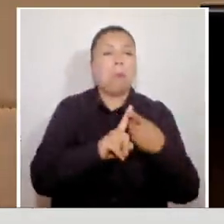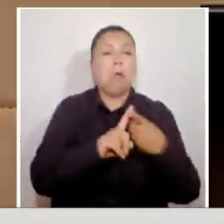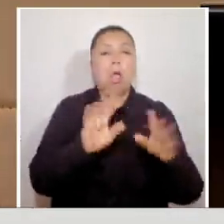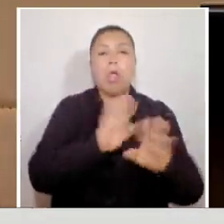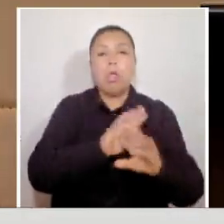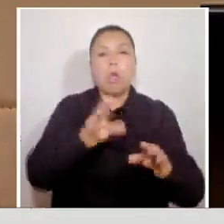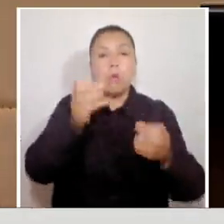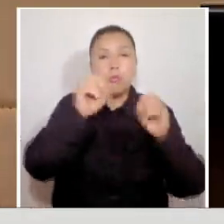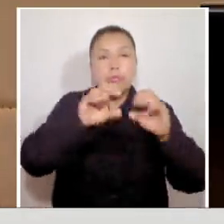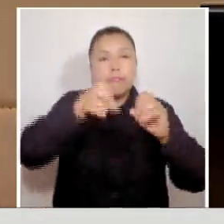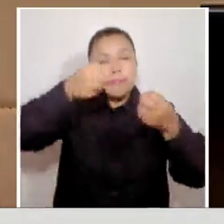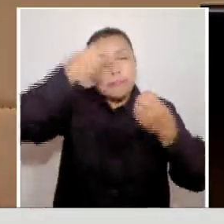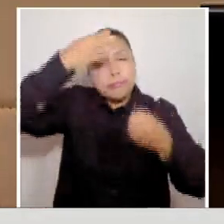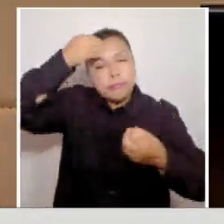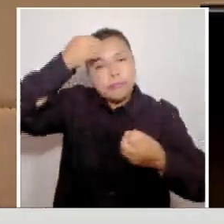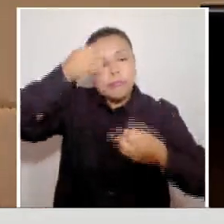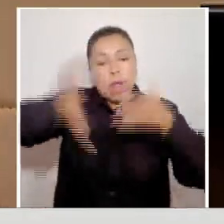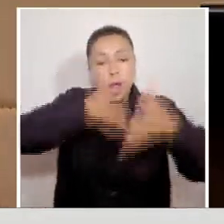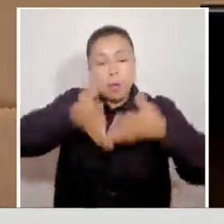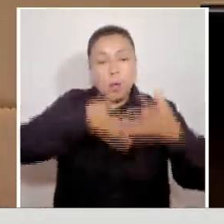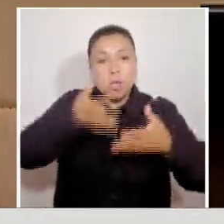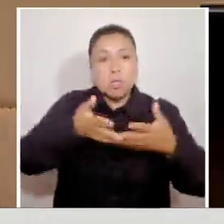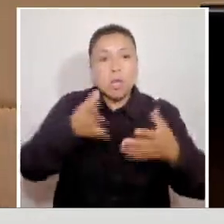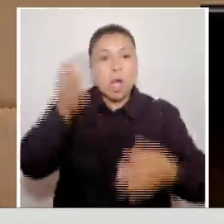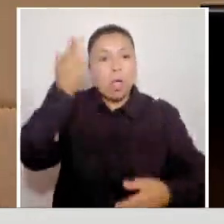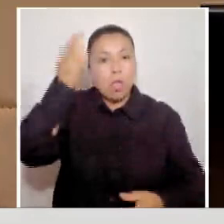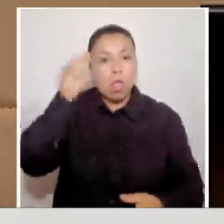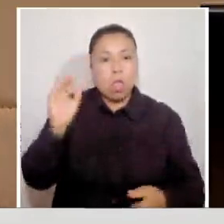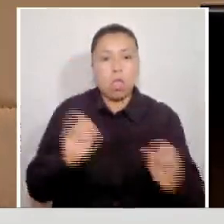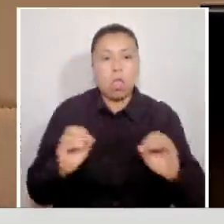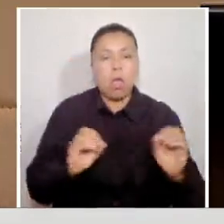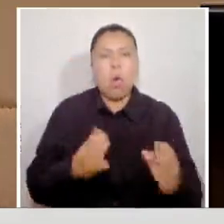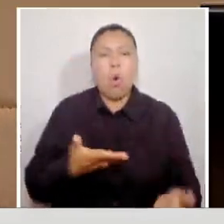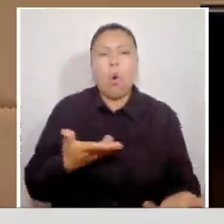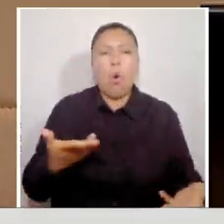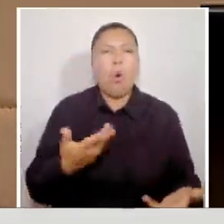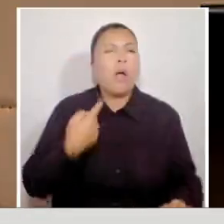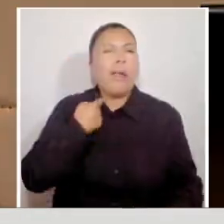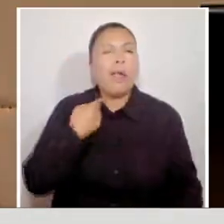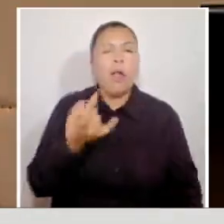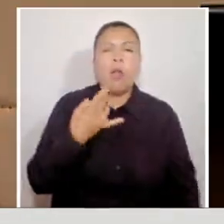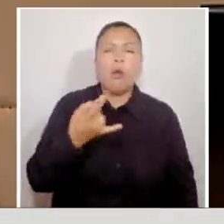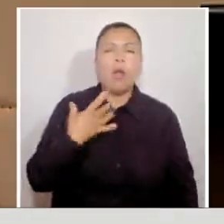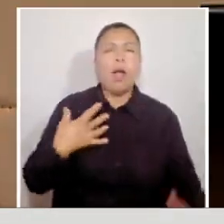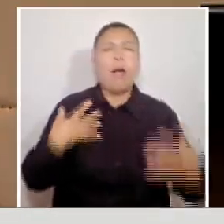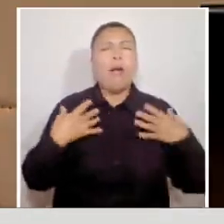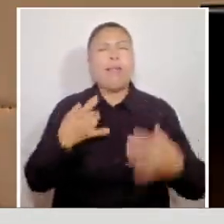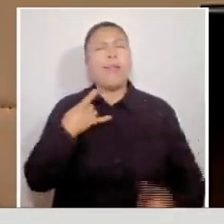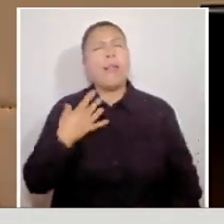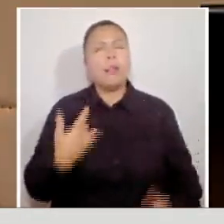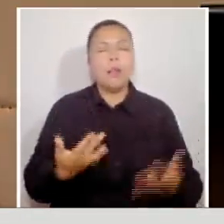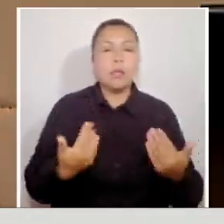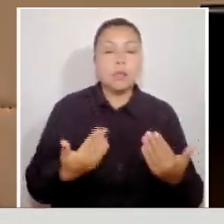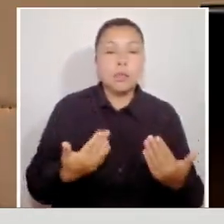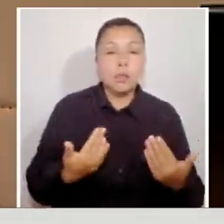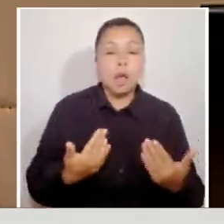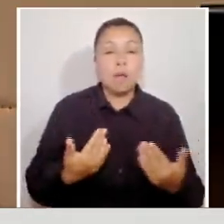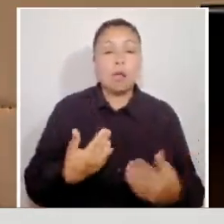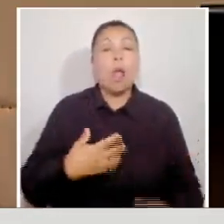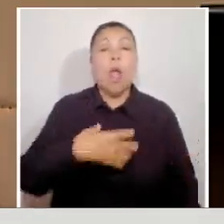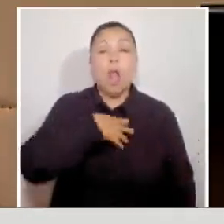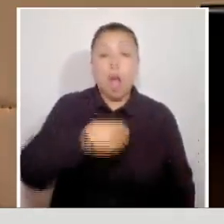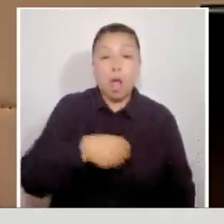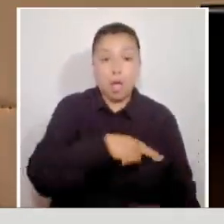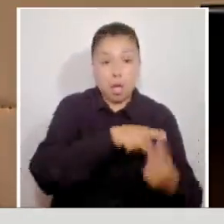las señales de seña por lo tanto no sabían qué le dolía a sus hijas qué es lo que necesitaban hoy día los servicios